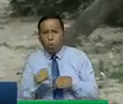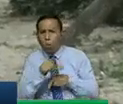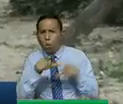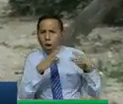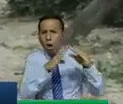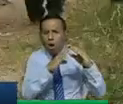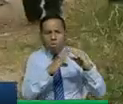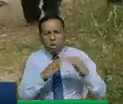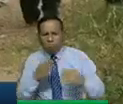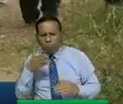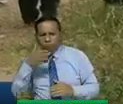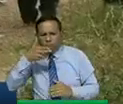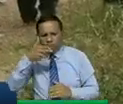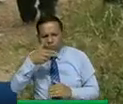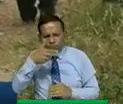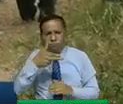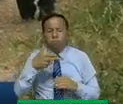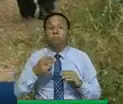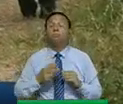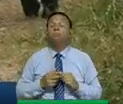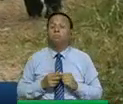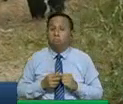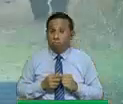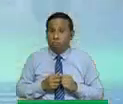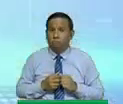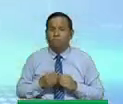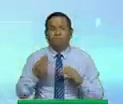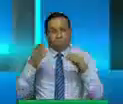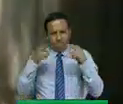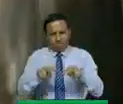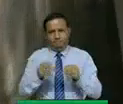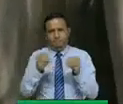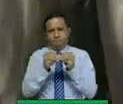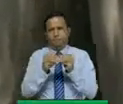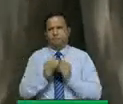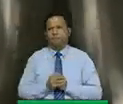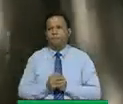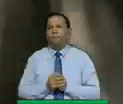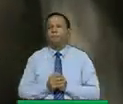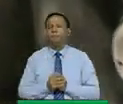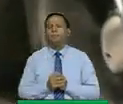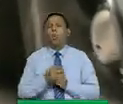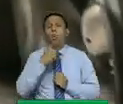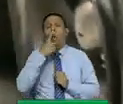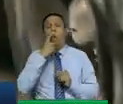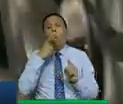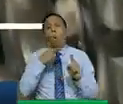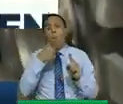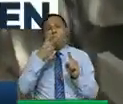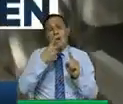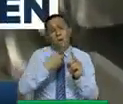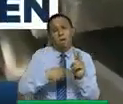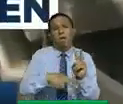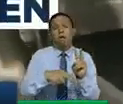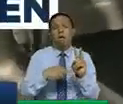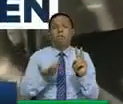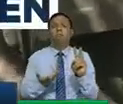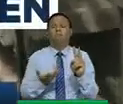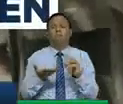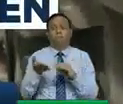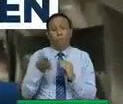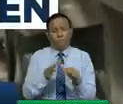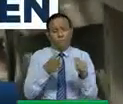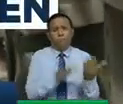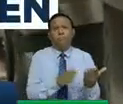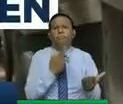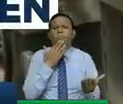y le dispararon. Además, un ciudadano y su hija murieron tras ser